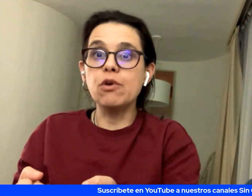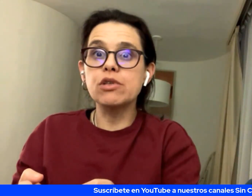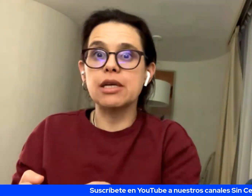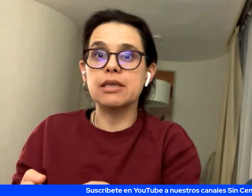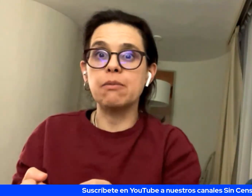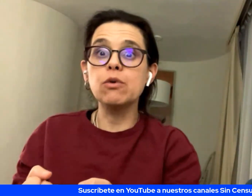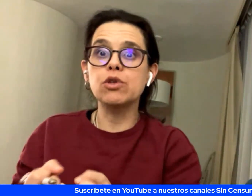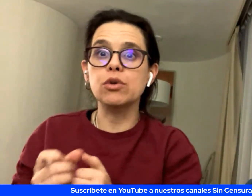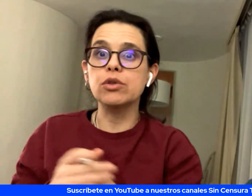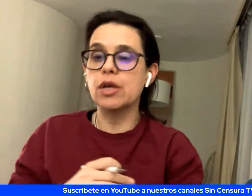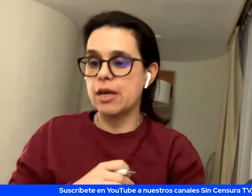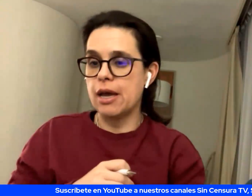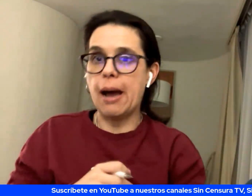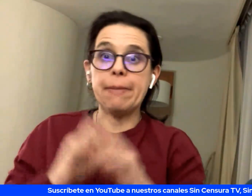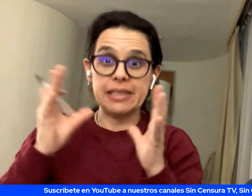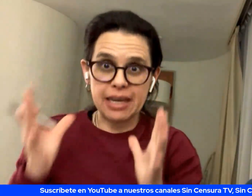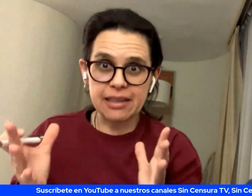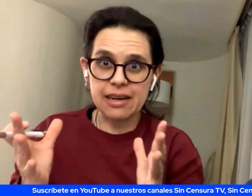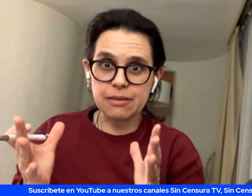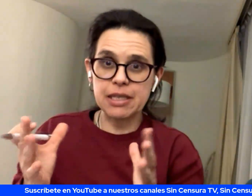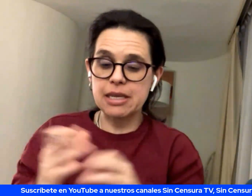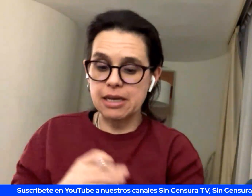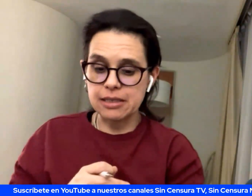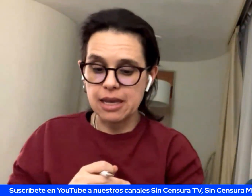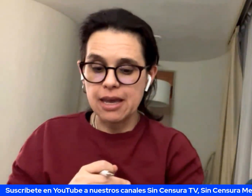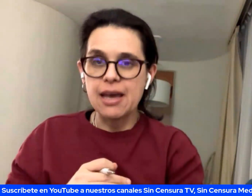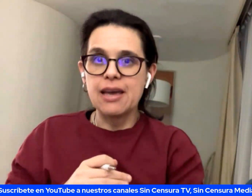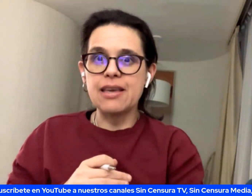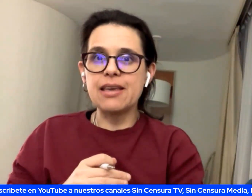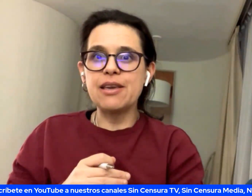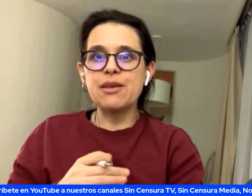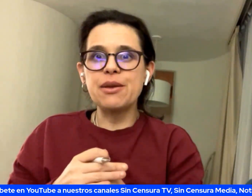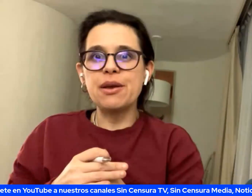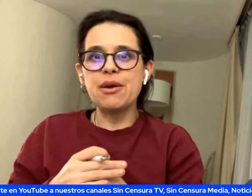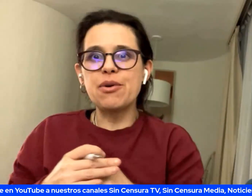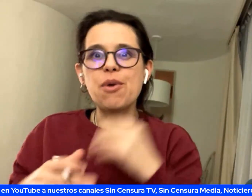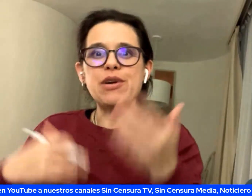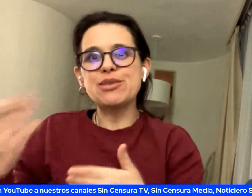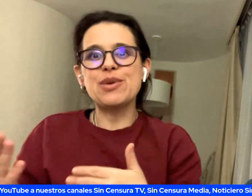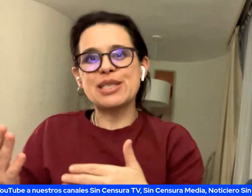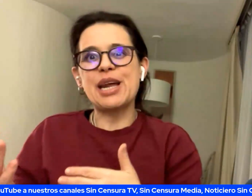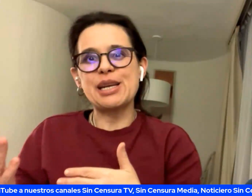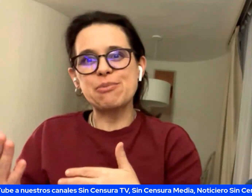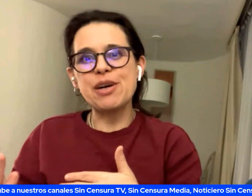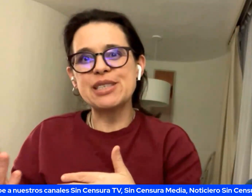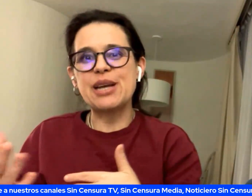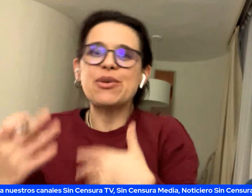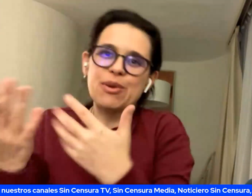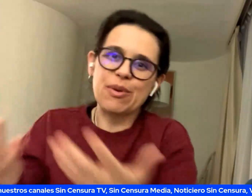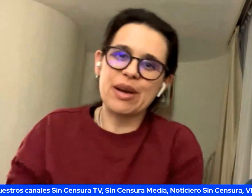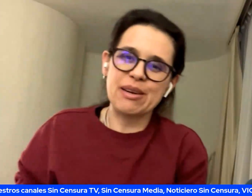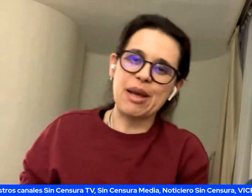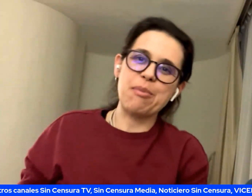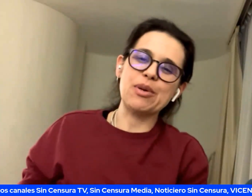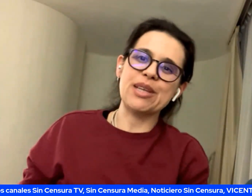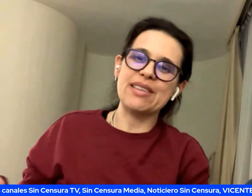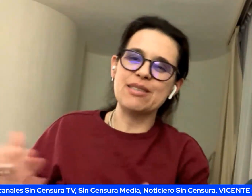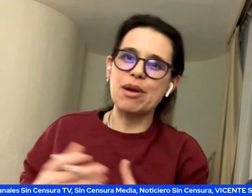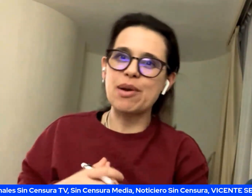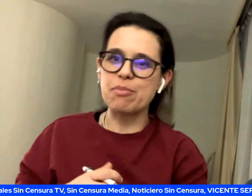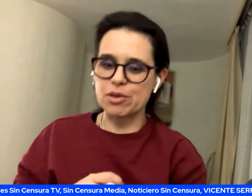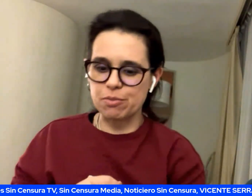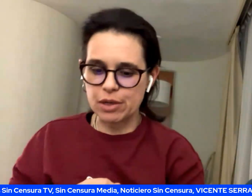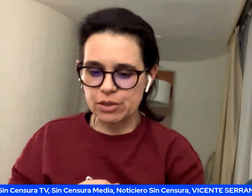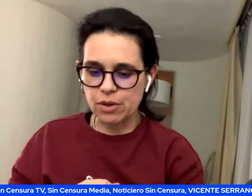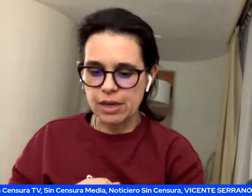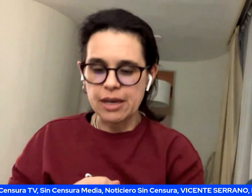a muchas y a muchos, a pesar de las mentiras. ¿Y cómo es nuestra respuesta, no? Digo, en voz de Andrés